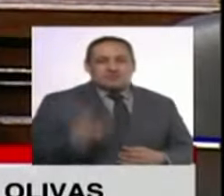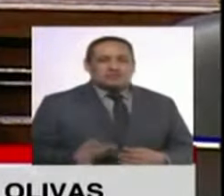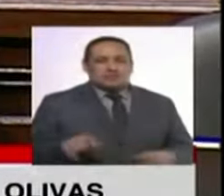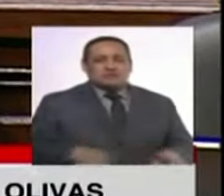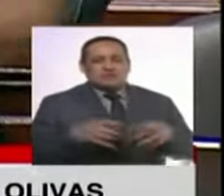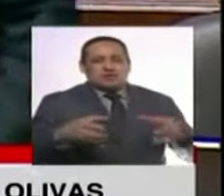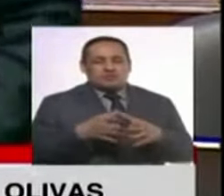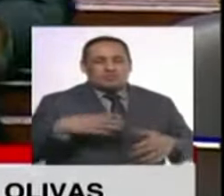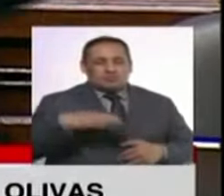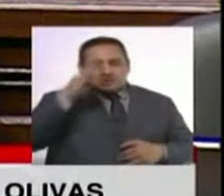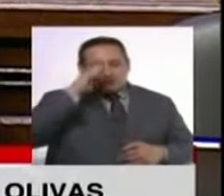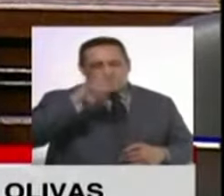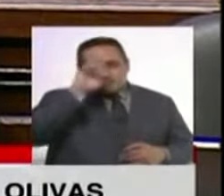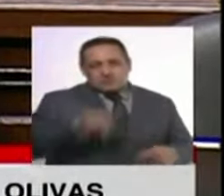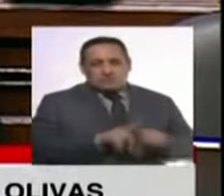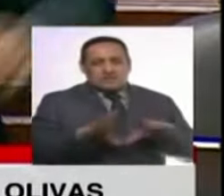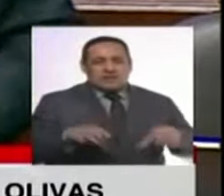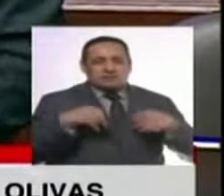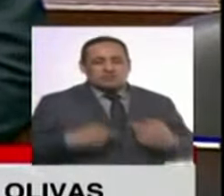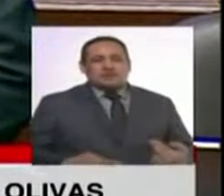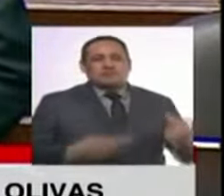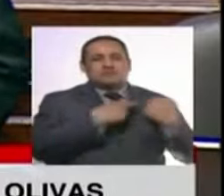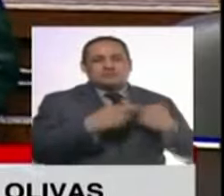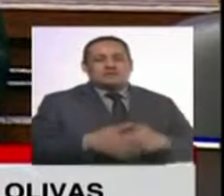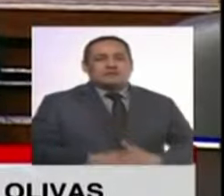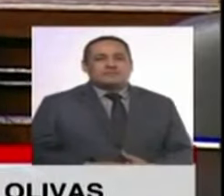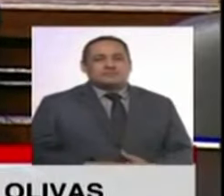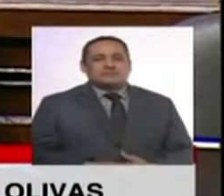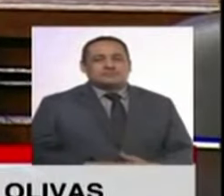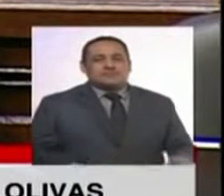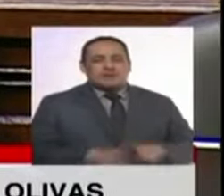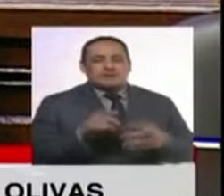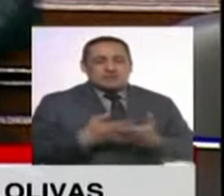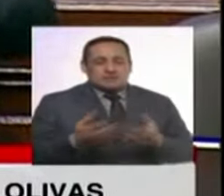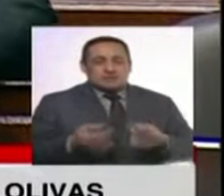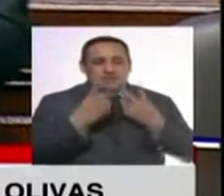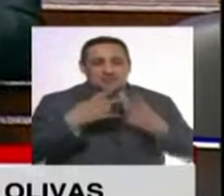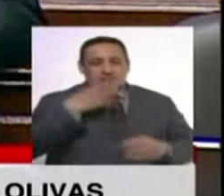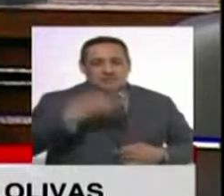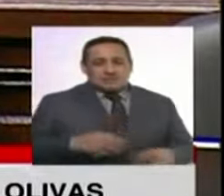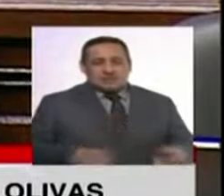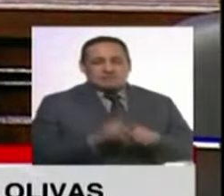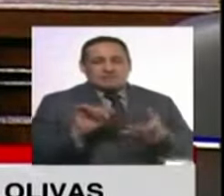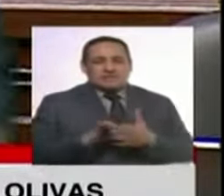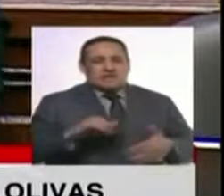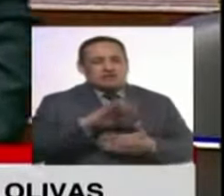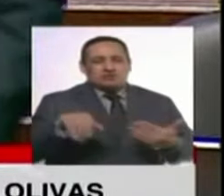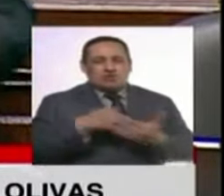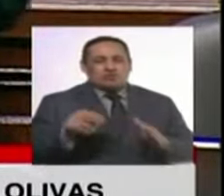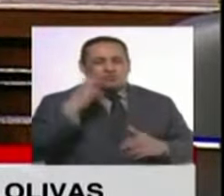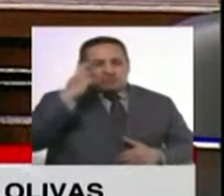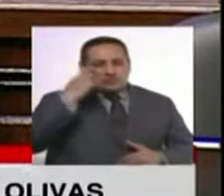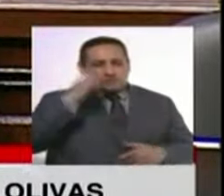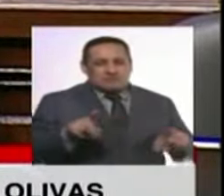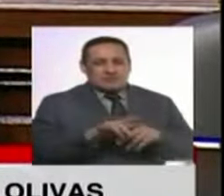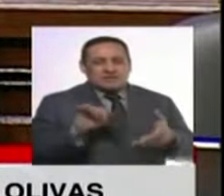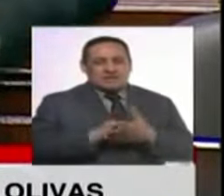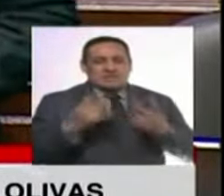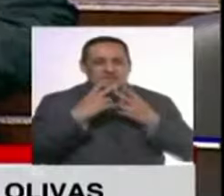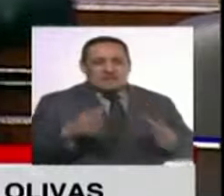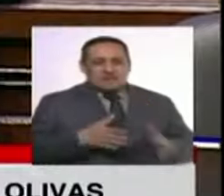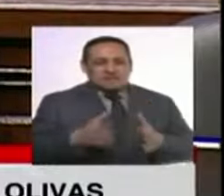en la Policía Nacional para que asuma esa responsabilidad evidentemente que aquí es todo es político que aquí